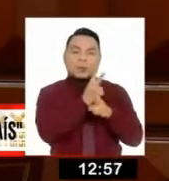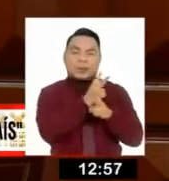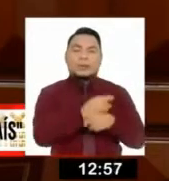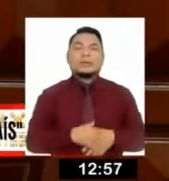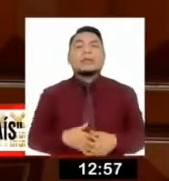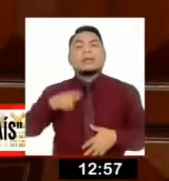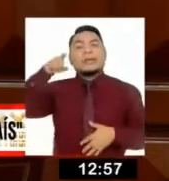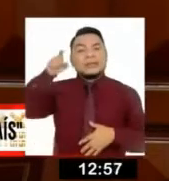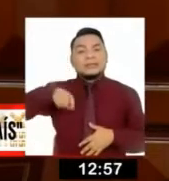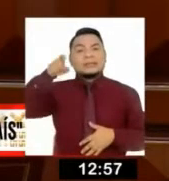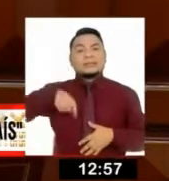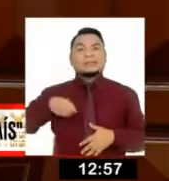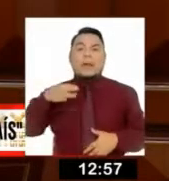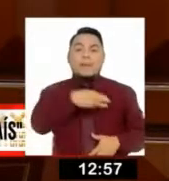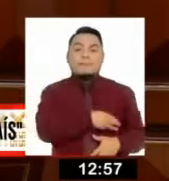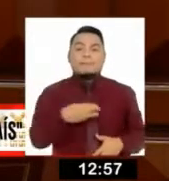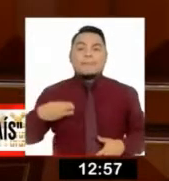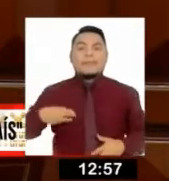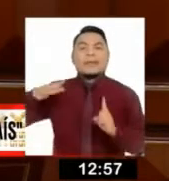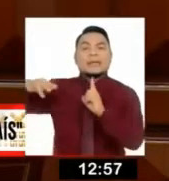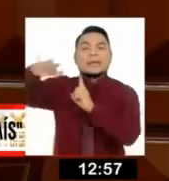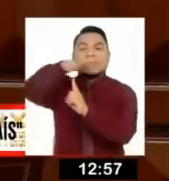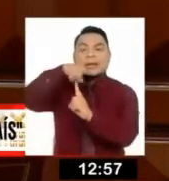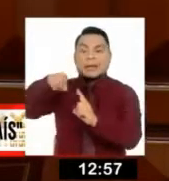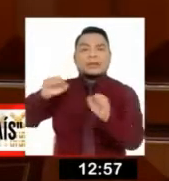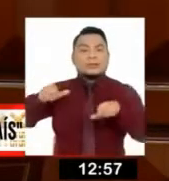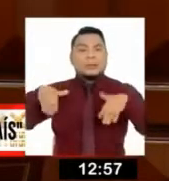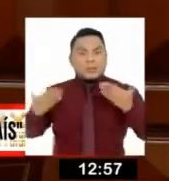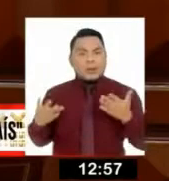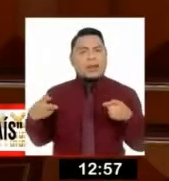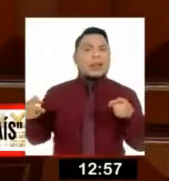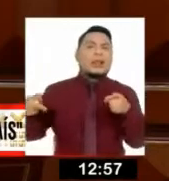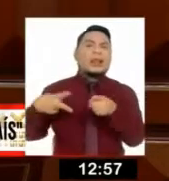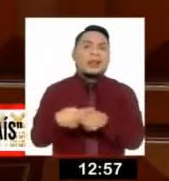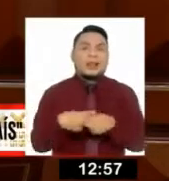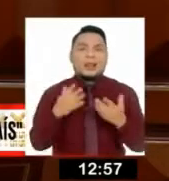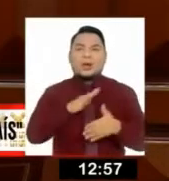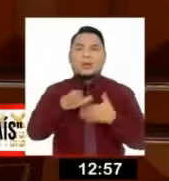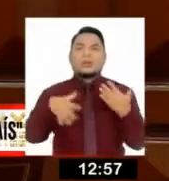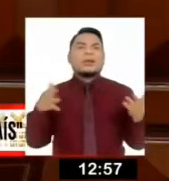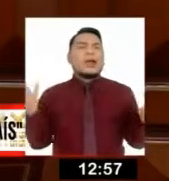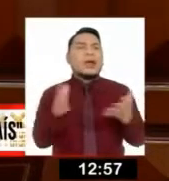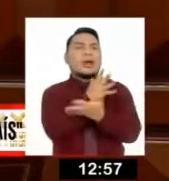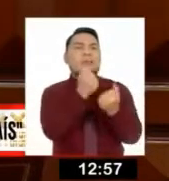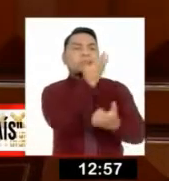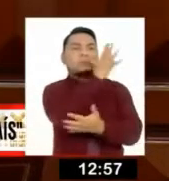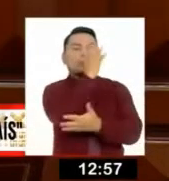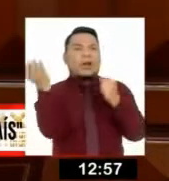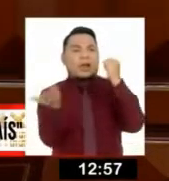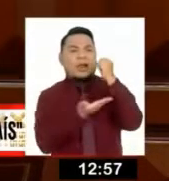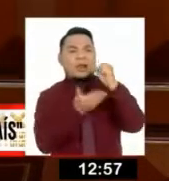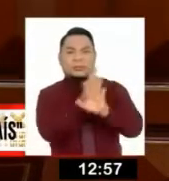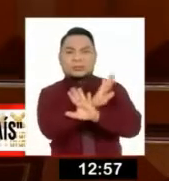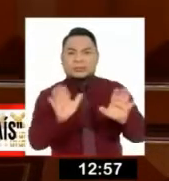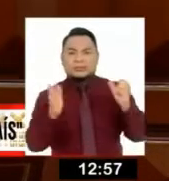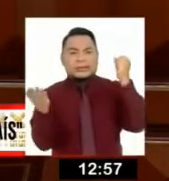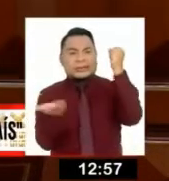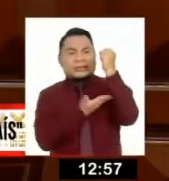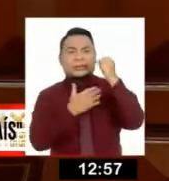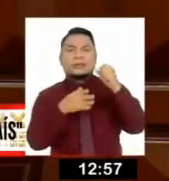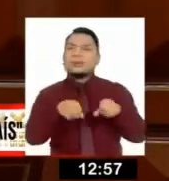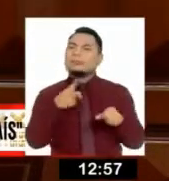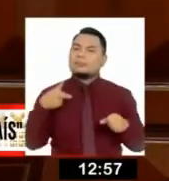Necesitamos un Ministerio del Ambiente que sea capaz de poner freno a la degradación ambiental, la